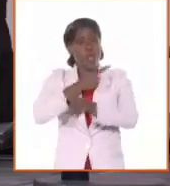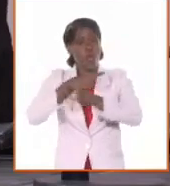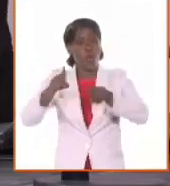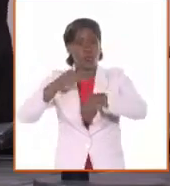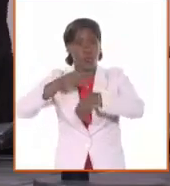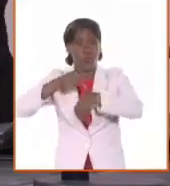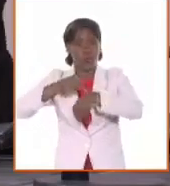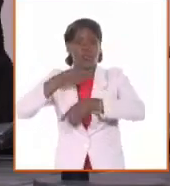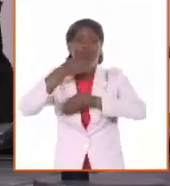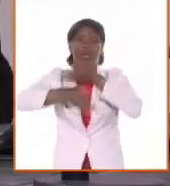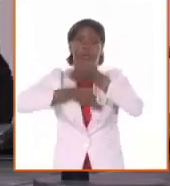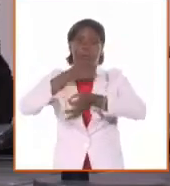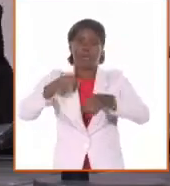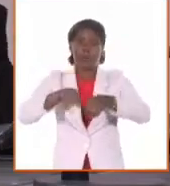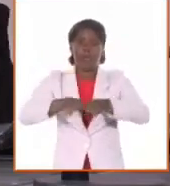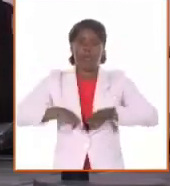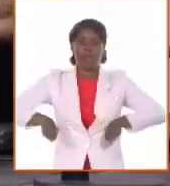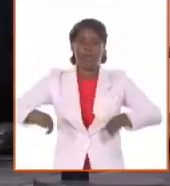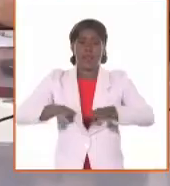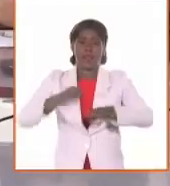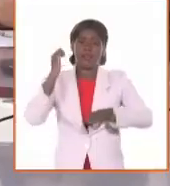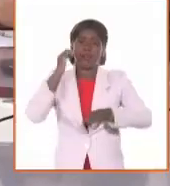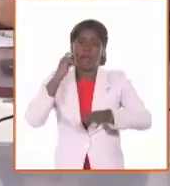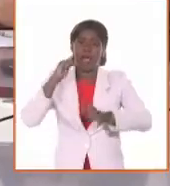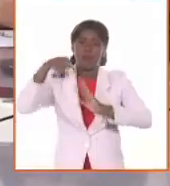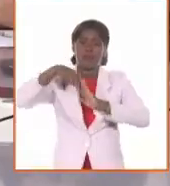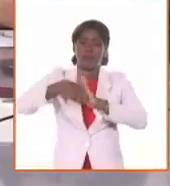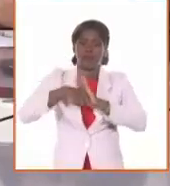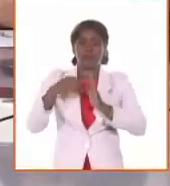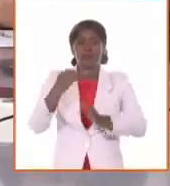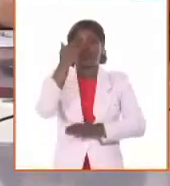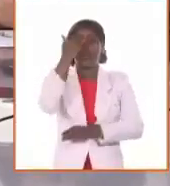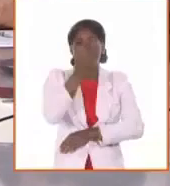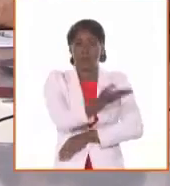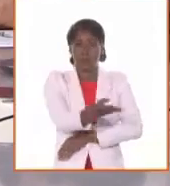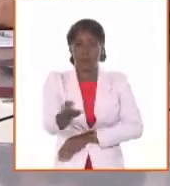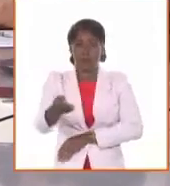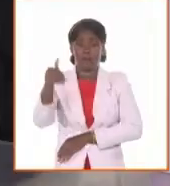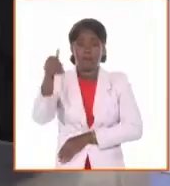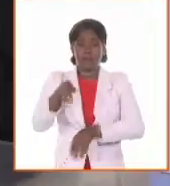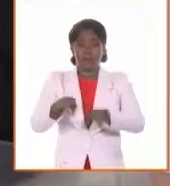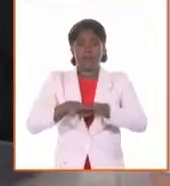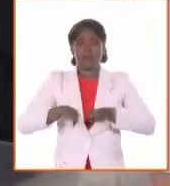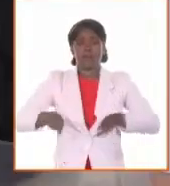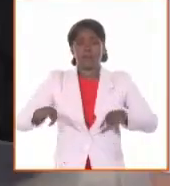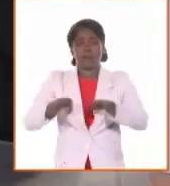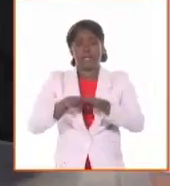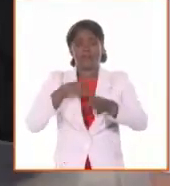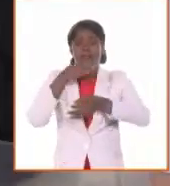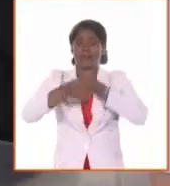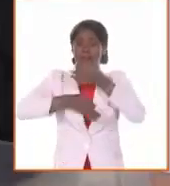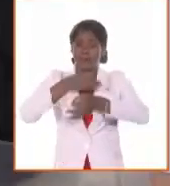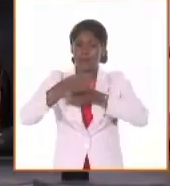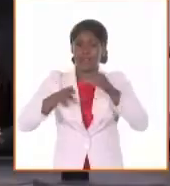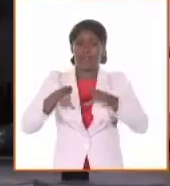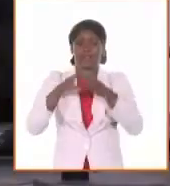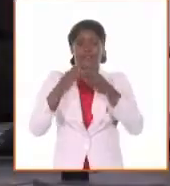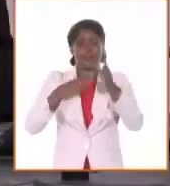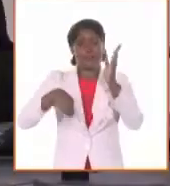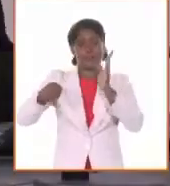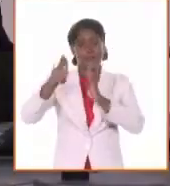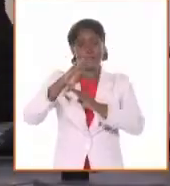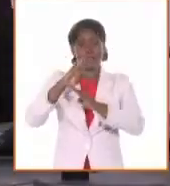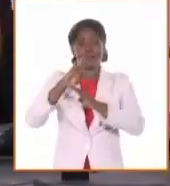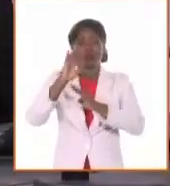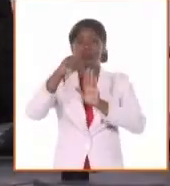nuestra mesa redonda agradecerle a los compañeros que nos ha acompañado en estas dos jornadas agradecerle al ministro de Justicia por su preocupación